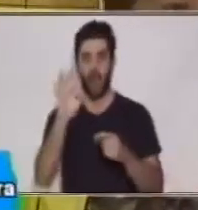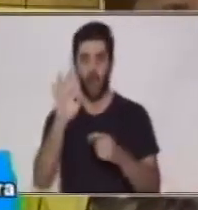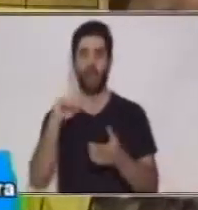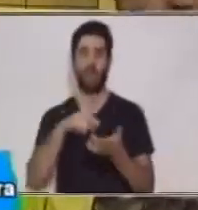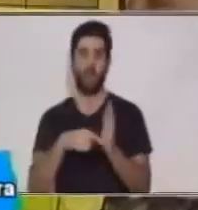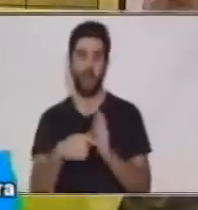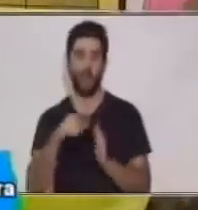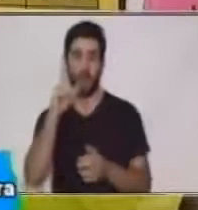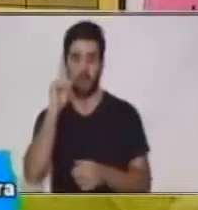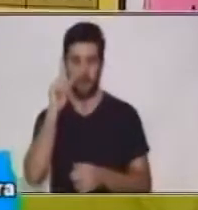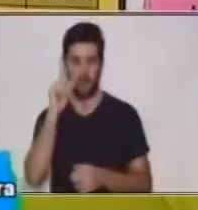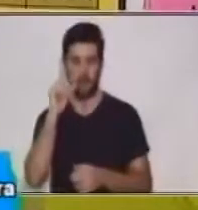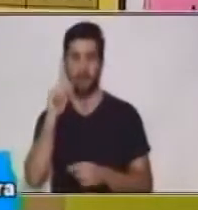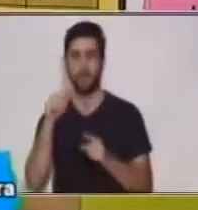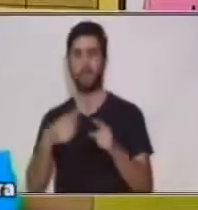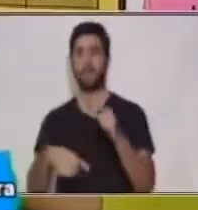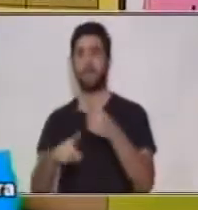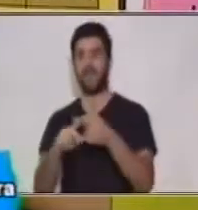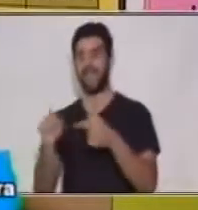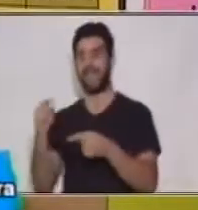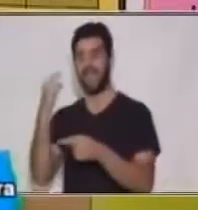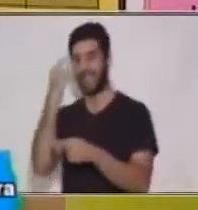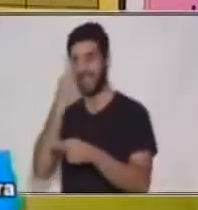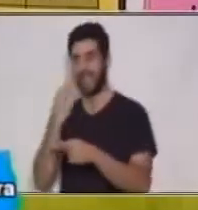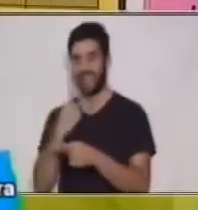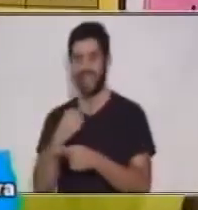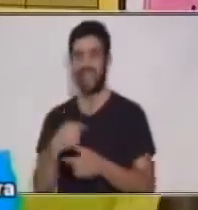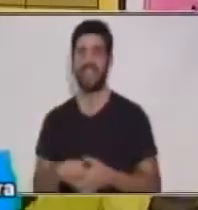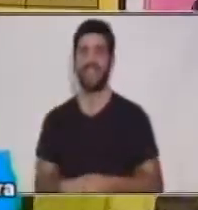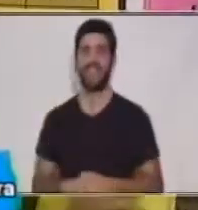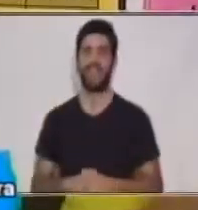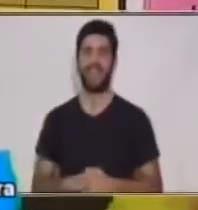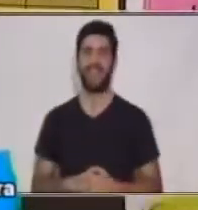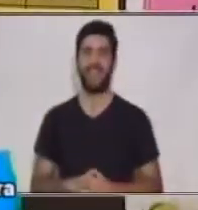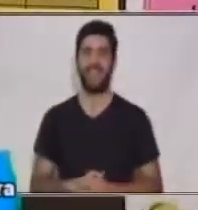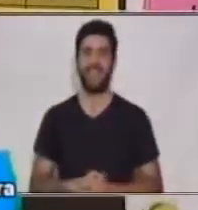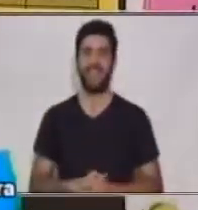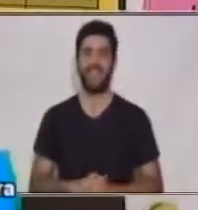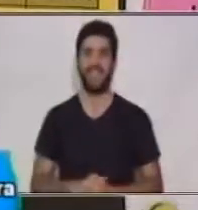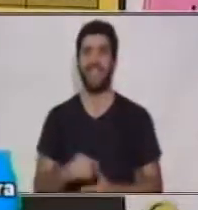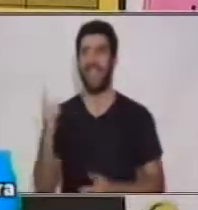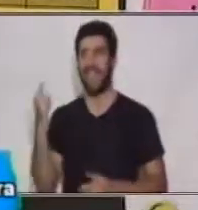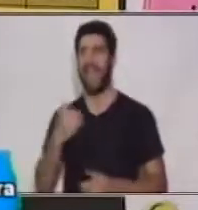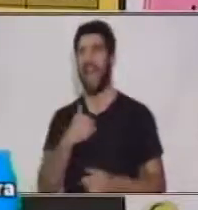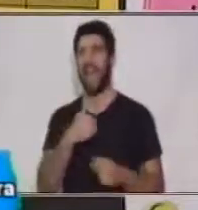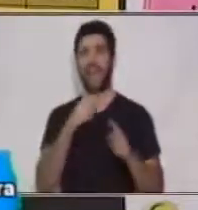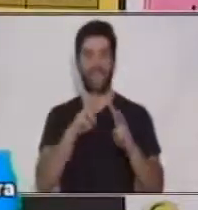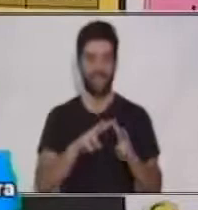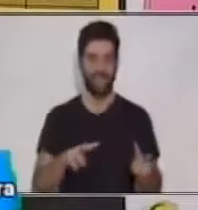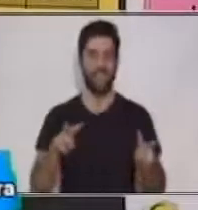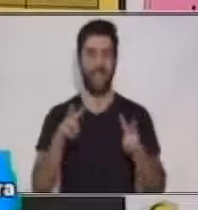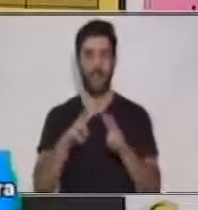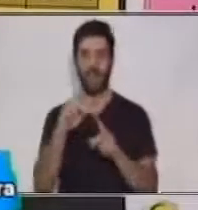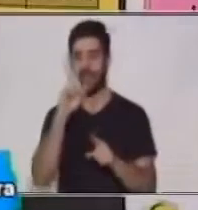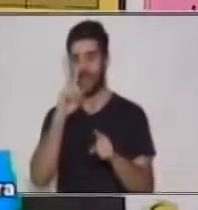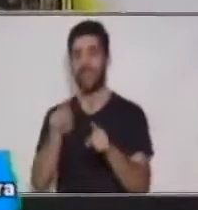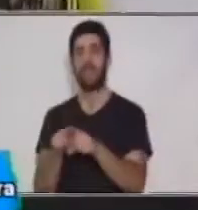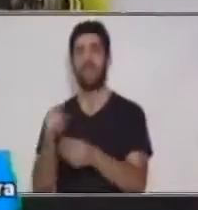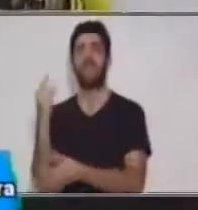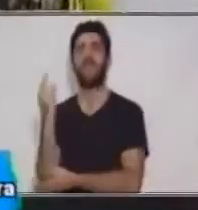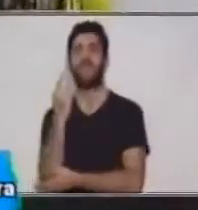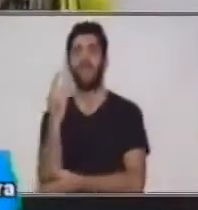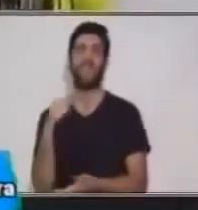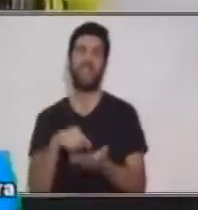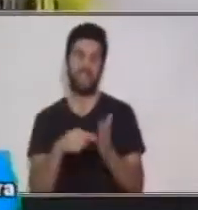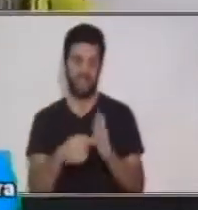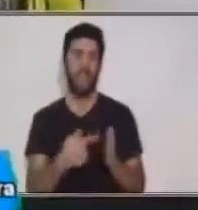letra S. Tiene 3 monemas. ¿Y la S tiene valor o tiene importancia en esa palabra?